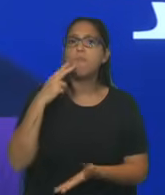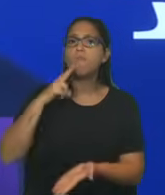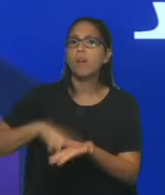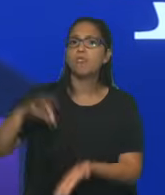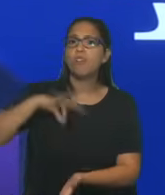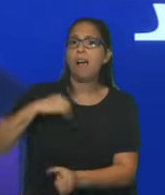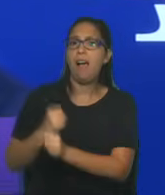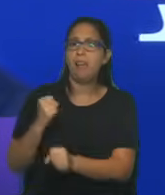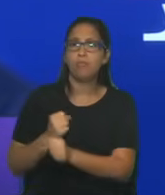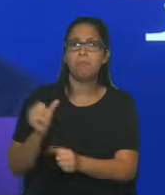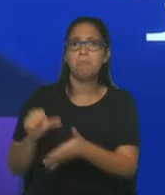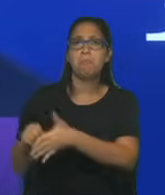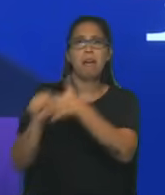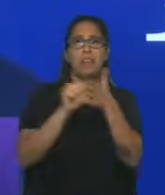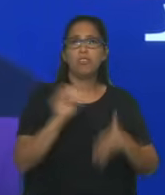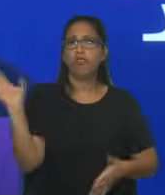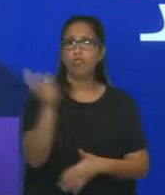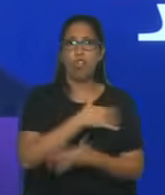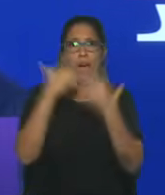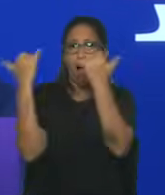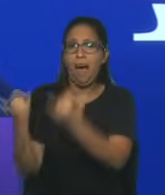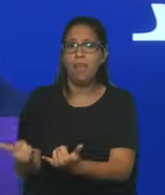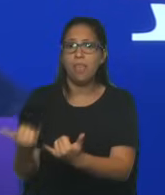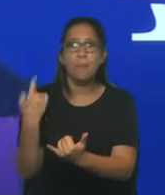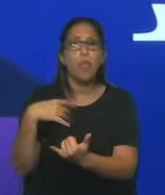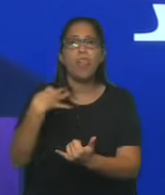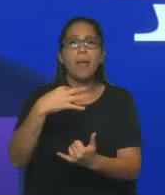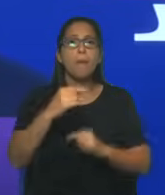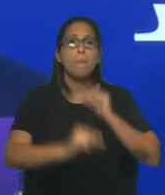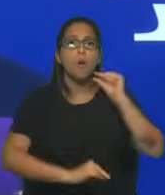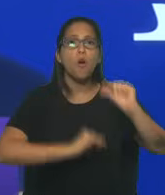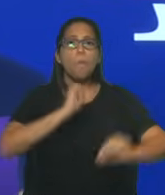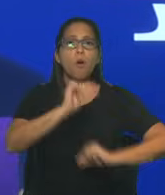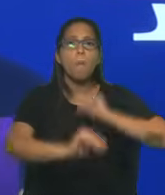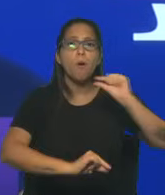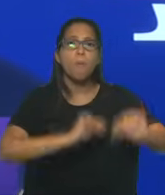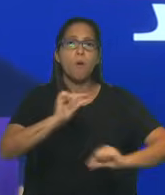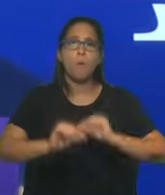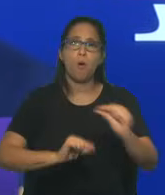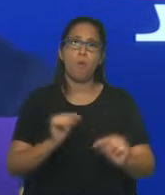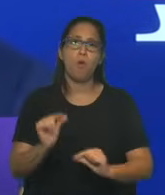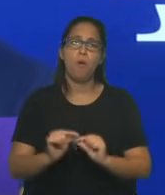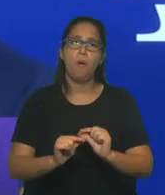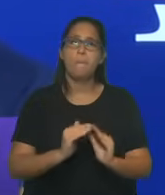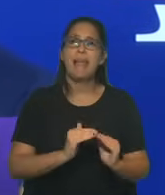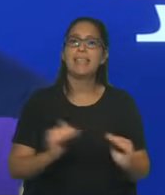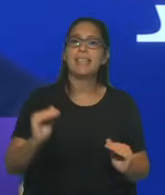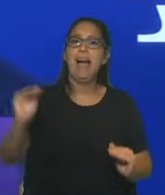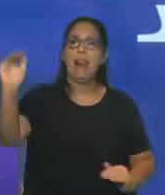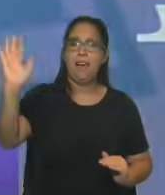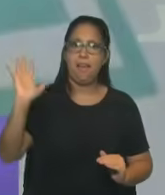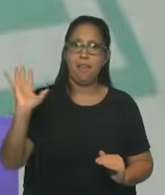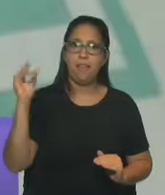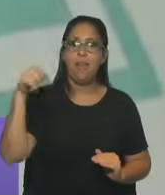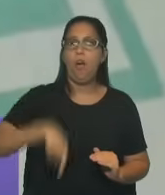es un impuesto que tienen todos los países, pero que tiene que ser progresivo, que tiene que tener una escala de progresividad y me parece que hoy tiene que empezar en los